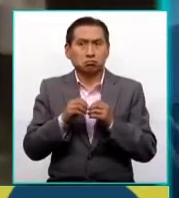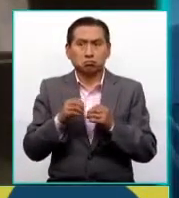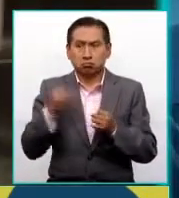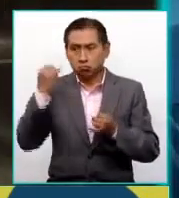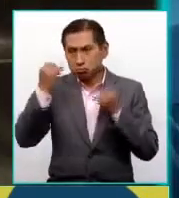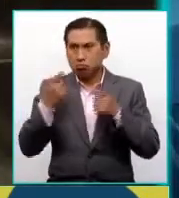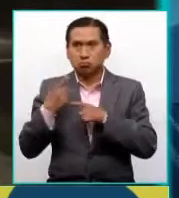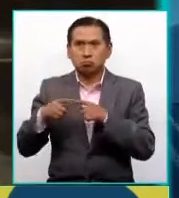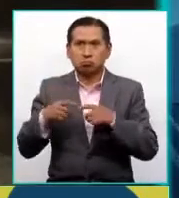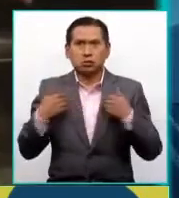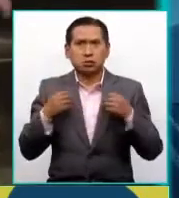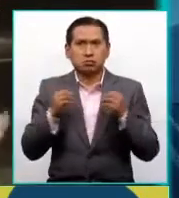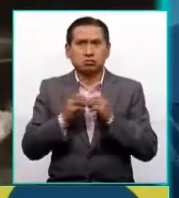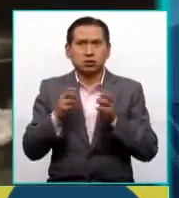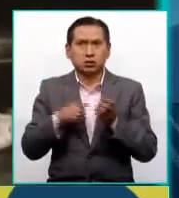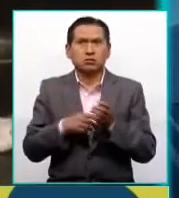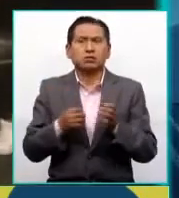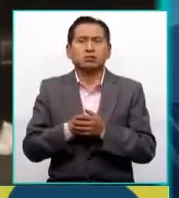pensar